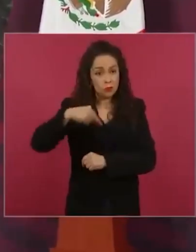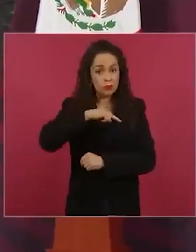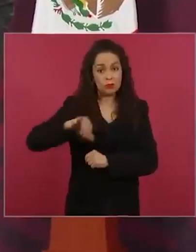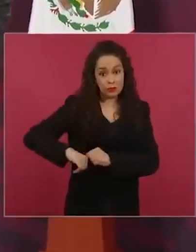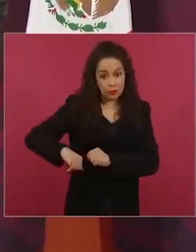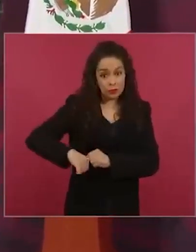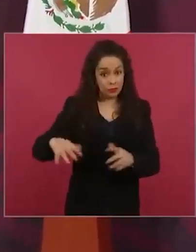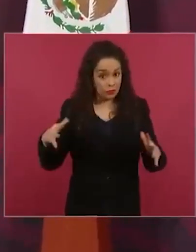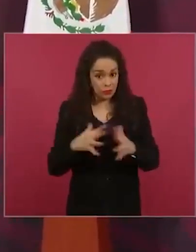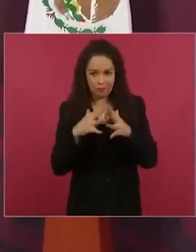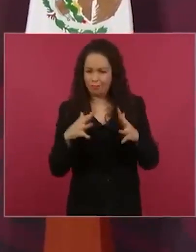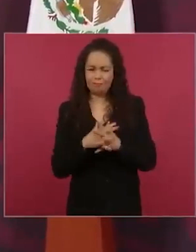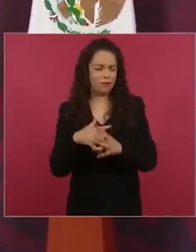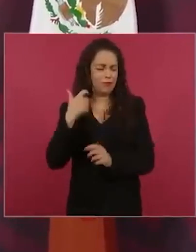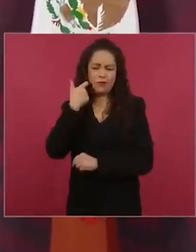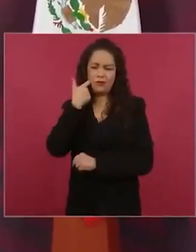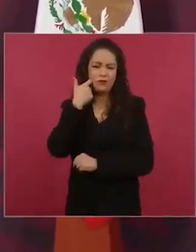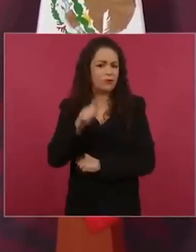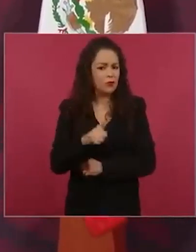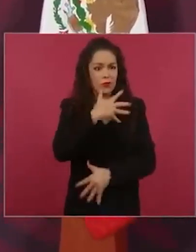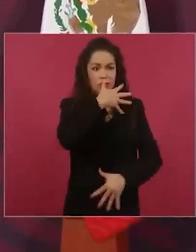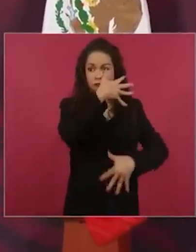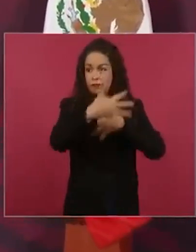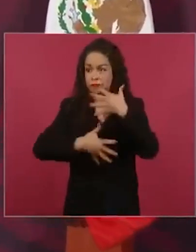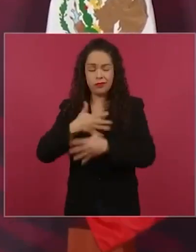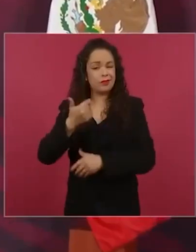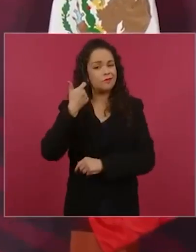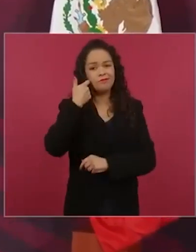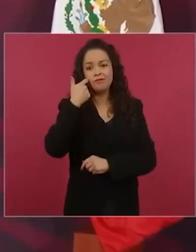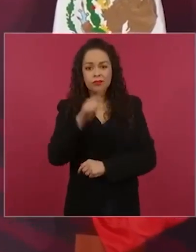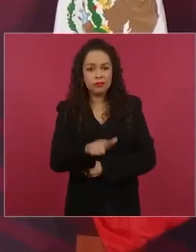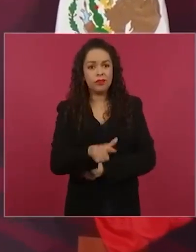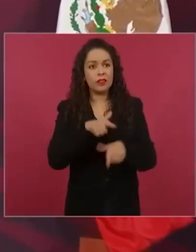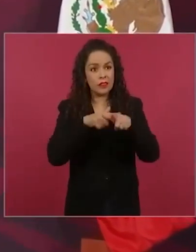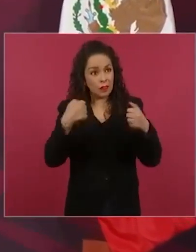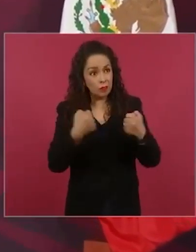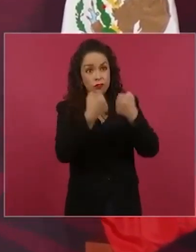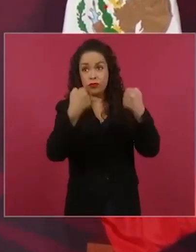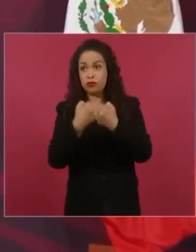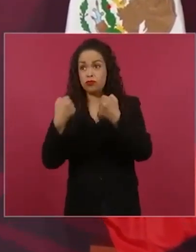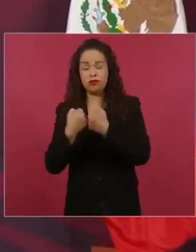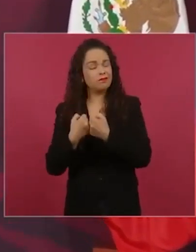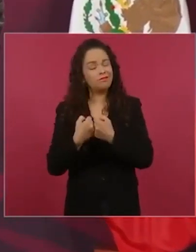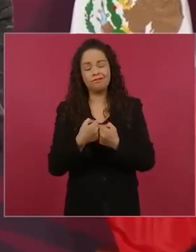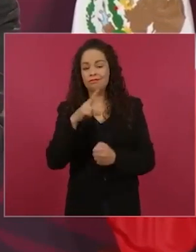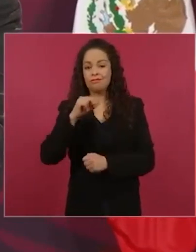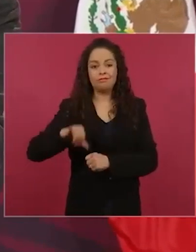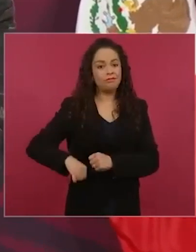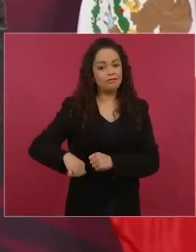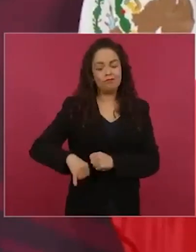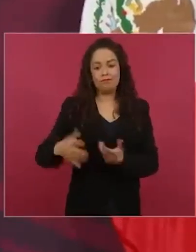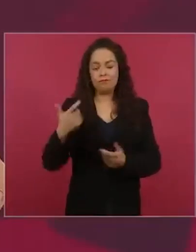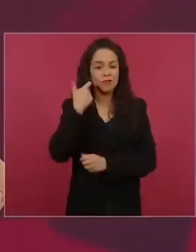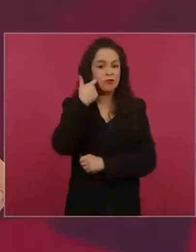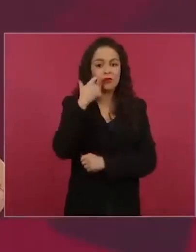lamentamos profundamente que el gobierno de México no haya adoptado una postura más enérgica y decidida ante esta situación dijo la embajada que además